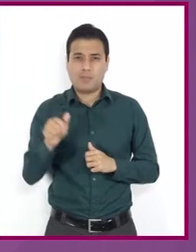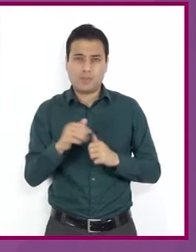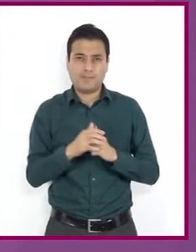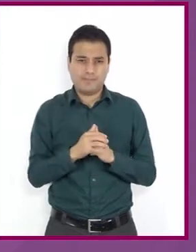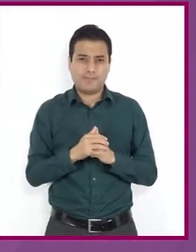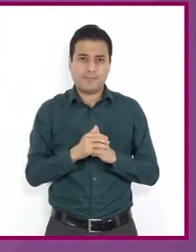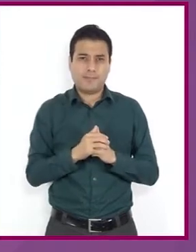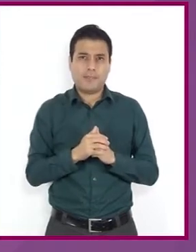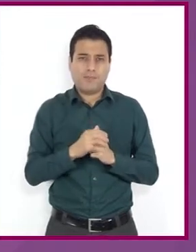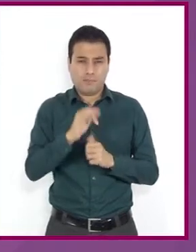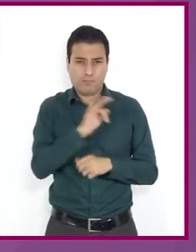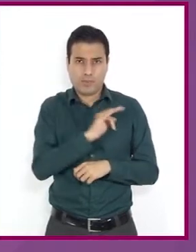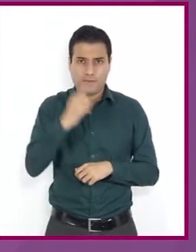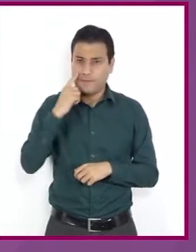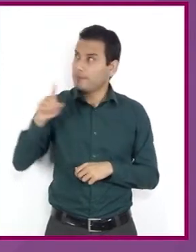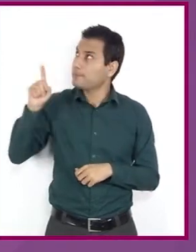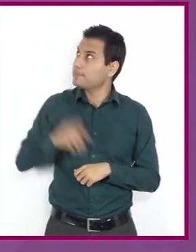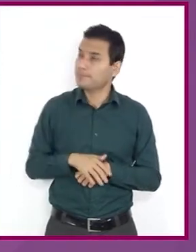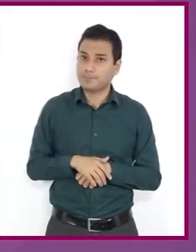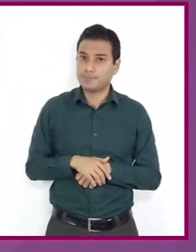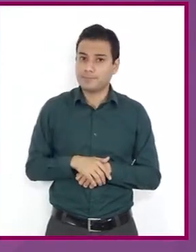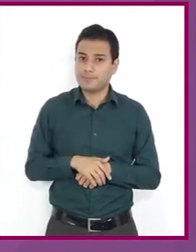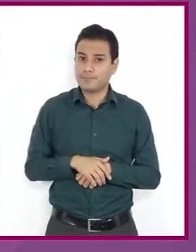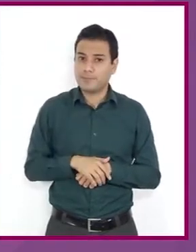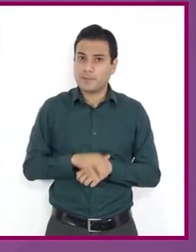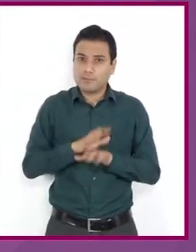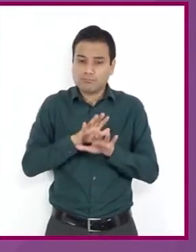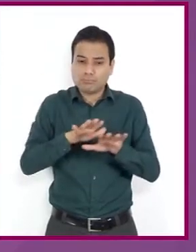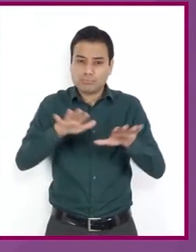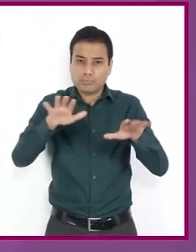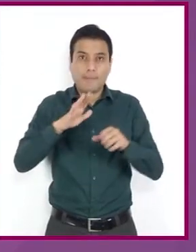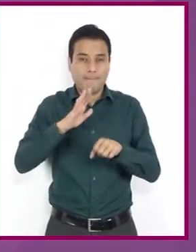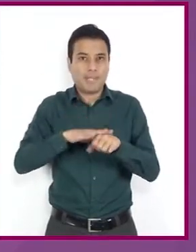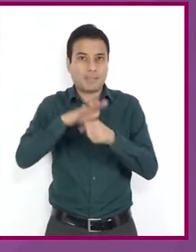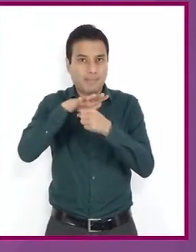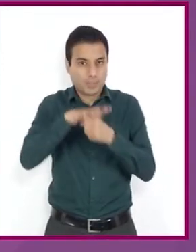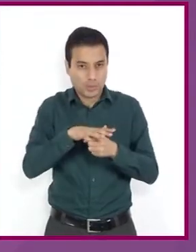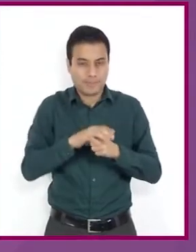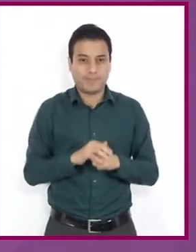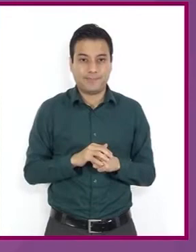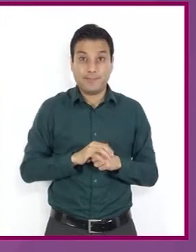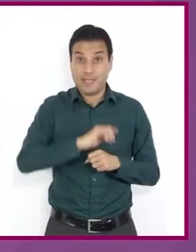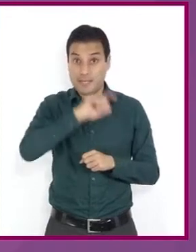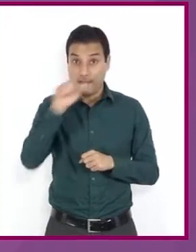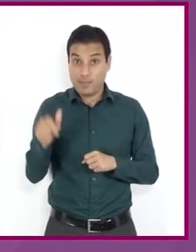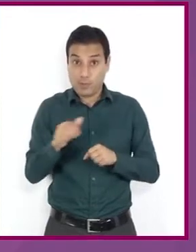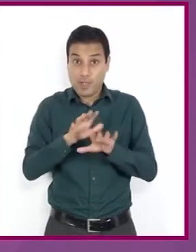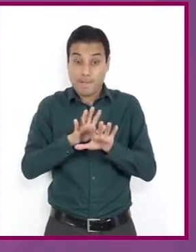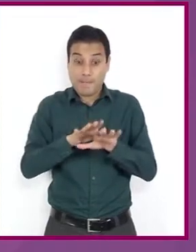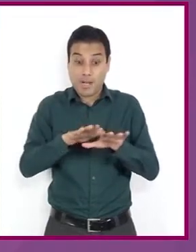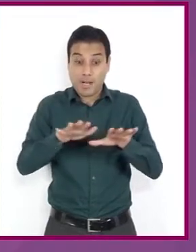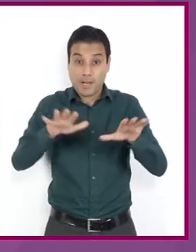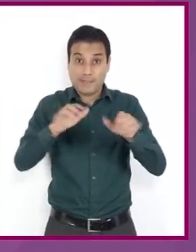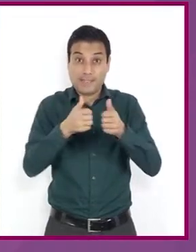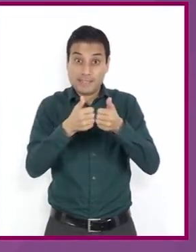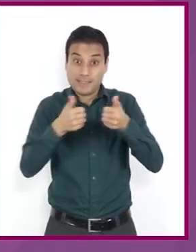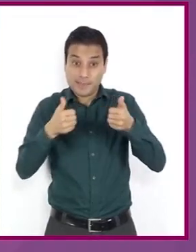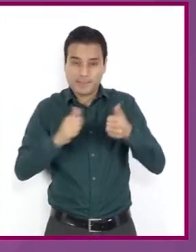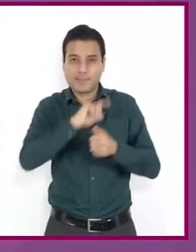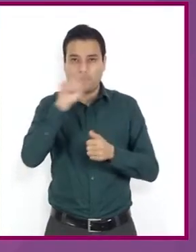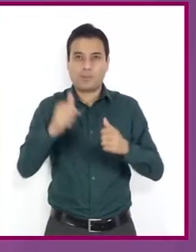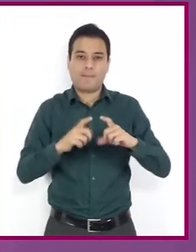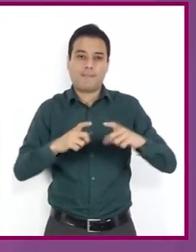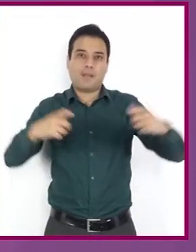de compresión, generando mayor presión. Y a medida que las partículas se separan, se generan zonas de